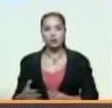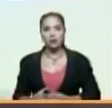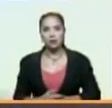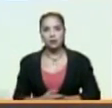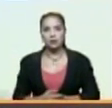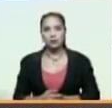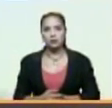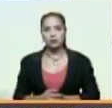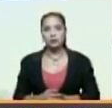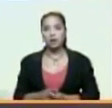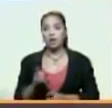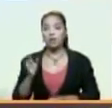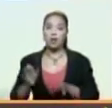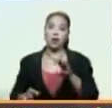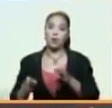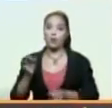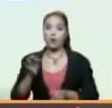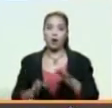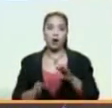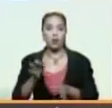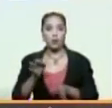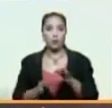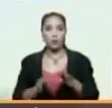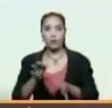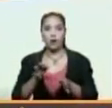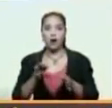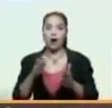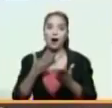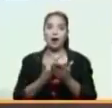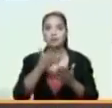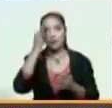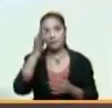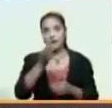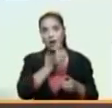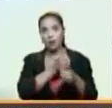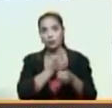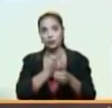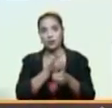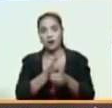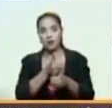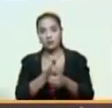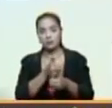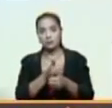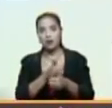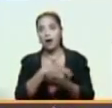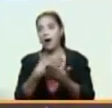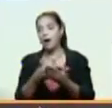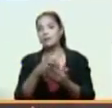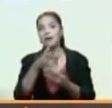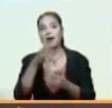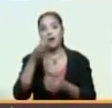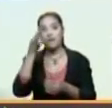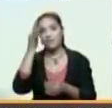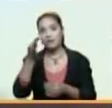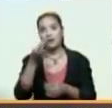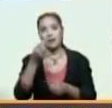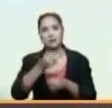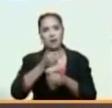el más modesto abogado hasta el fiscal auxiliar, hasta el fiscal con competencia